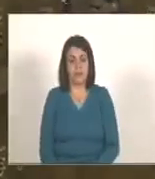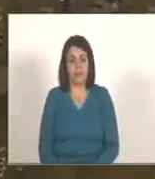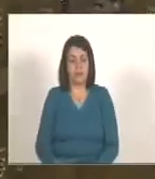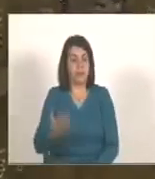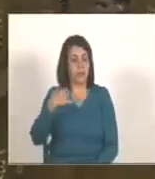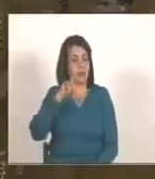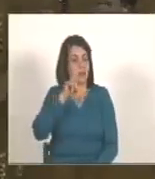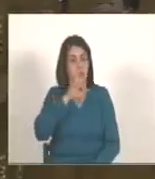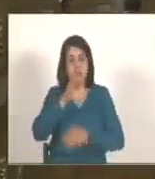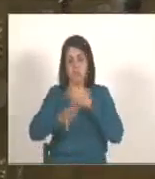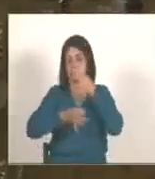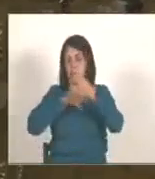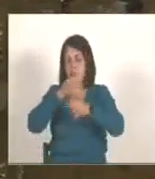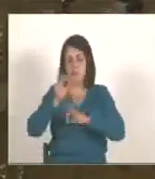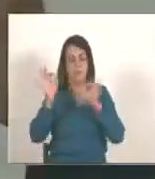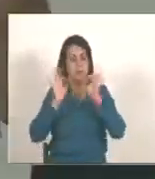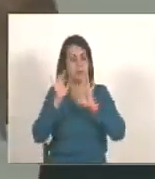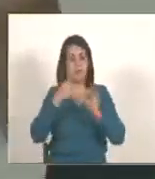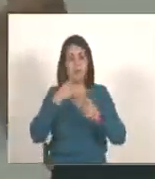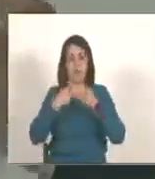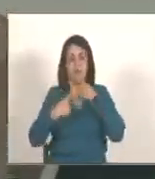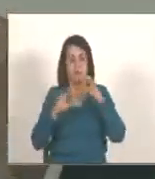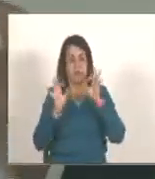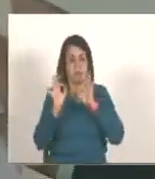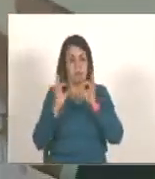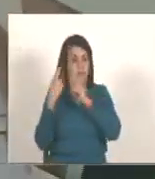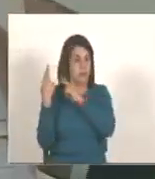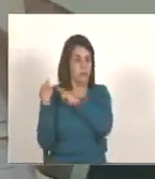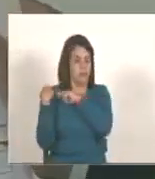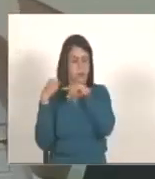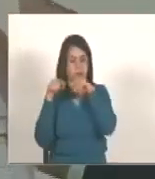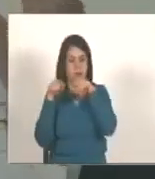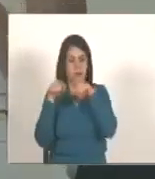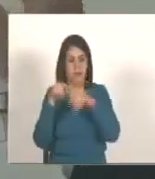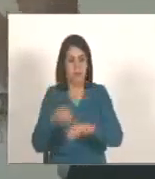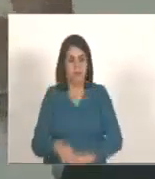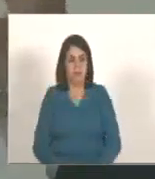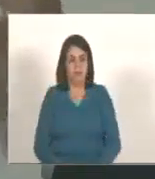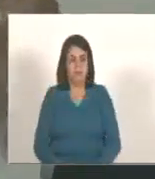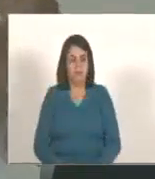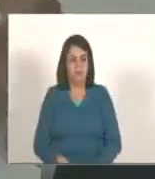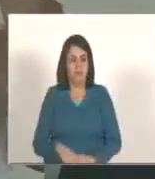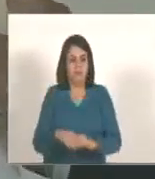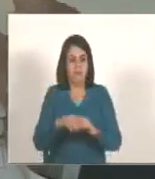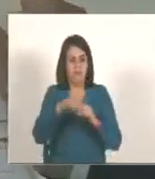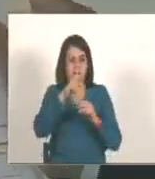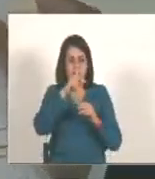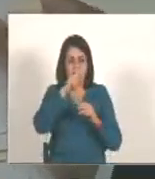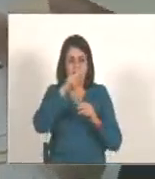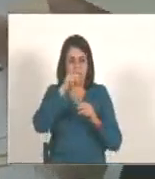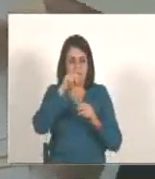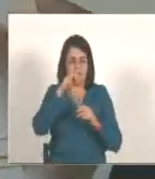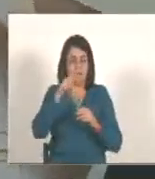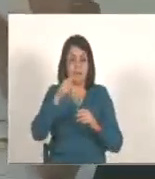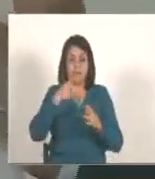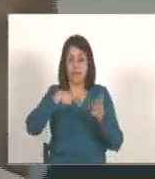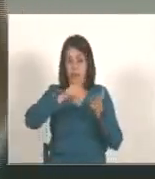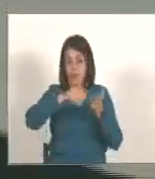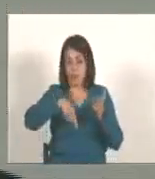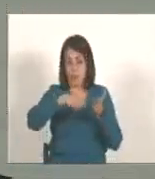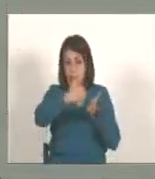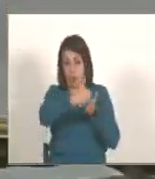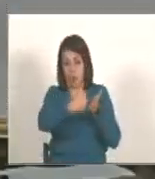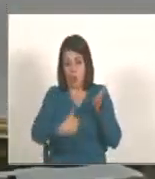Mientras no se pronuncien los representantes de la llamada PU que firmaron este